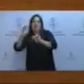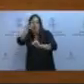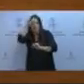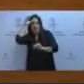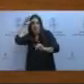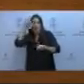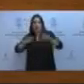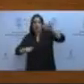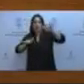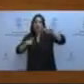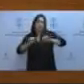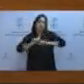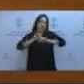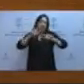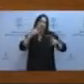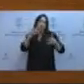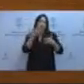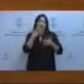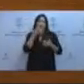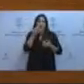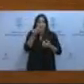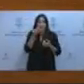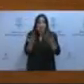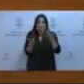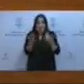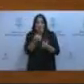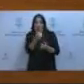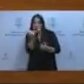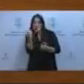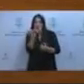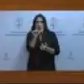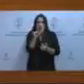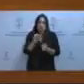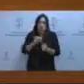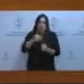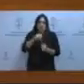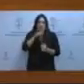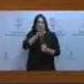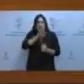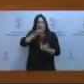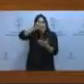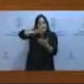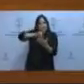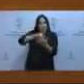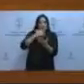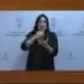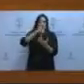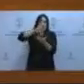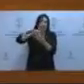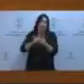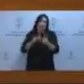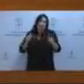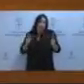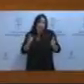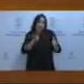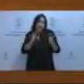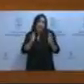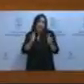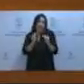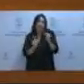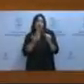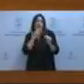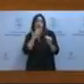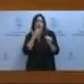es evidente y si aquí vamos a Oriente y a Occidente iría aún más, porque en la zona centro se beneficia de otros turismos, sobre todo las grandes ciudades, durante la temporada baja, como es el